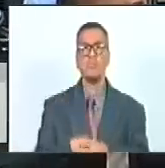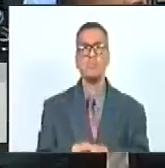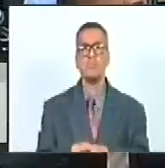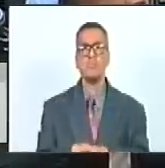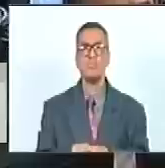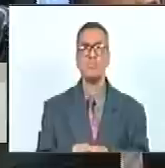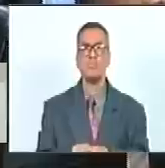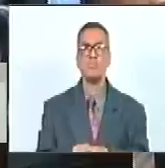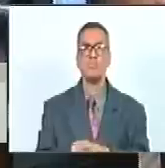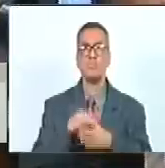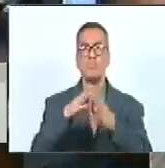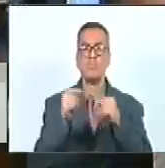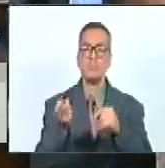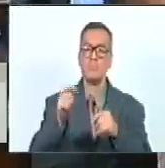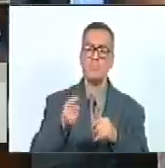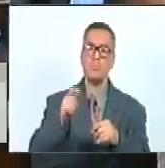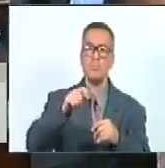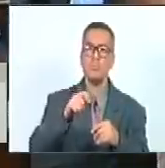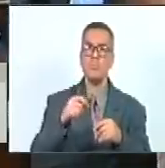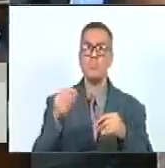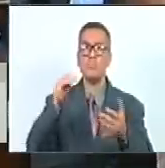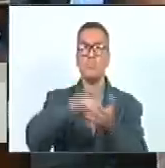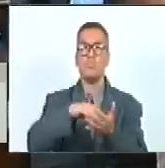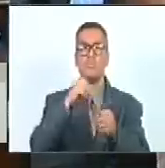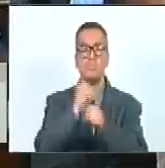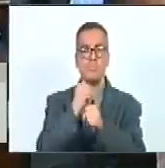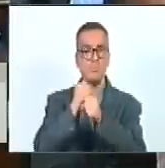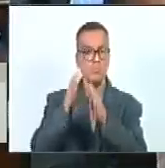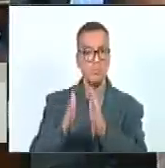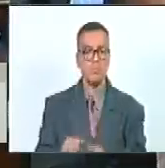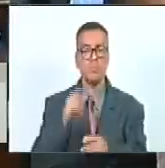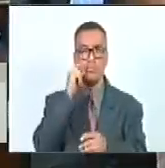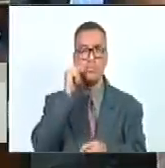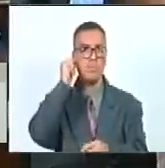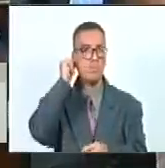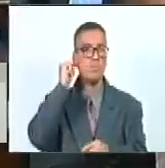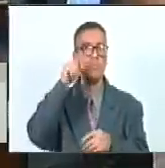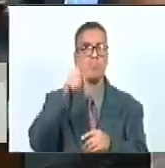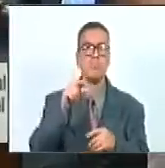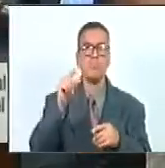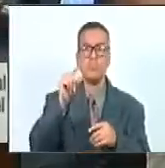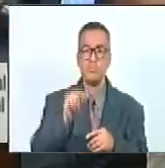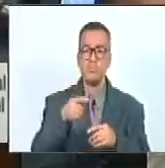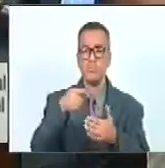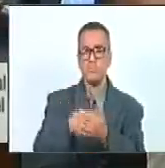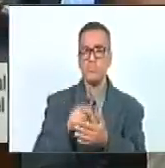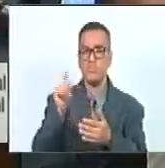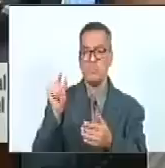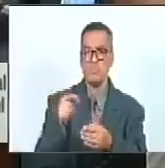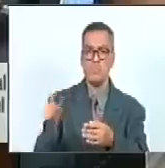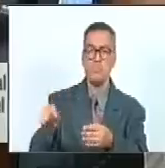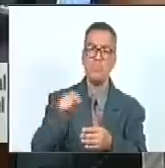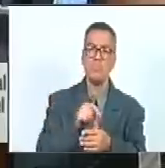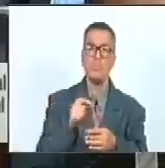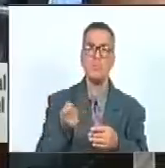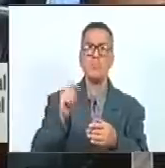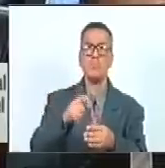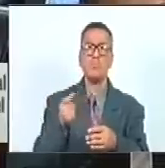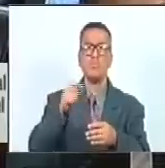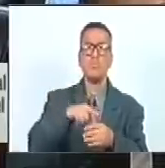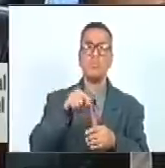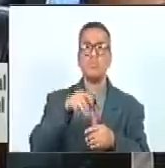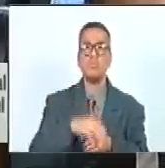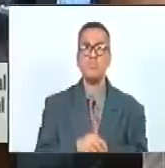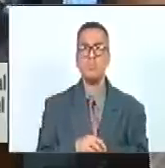que mes tras mes miles y miles de trabajadores se les descuenta de su salario un aporte